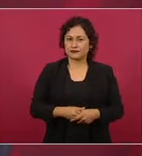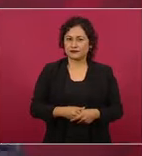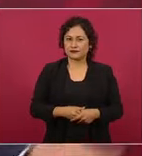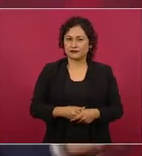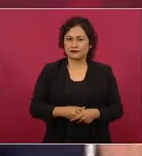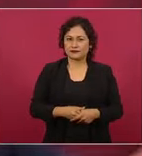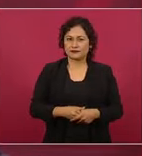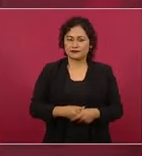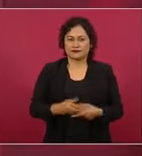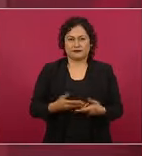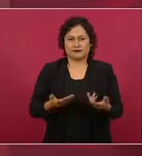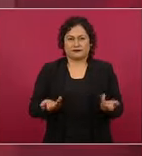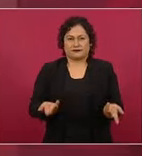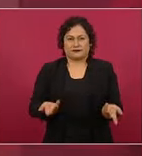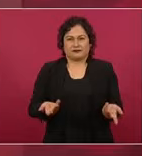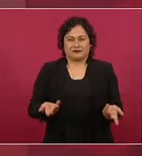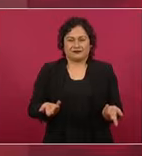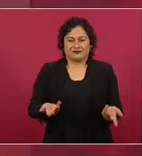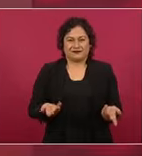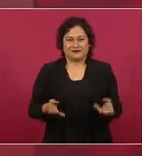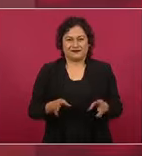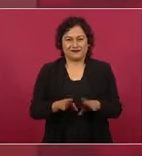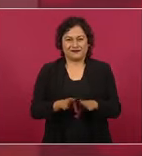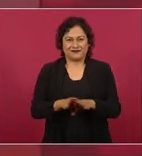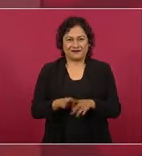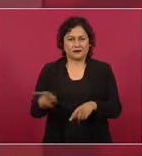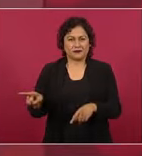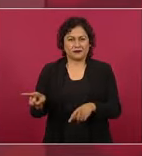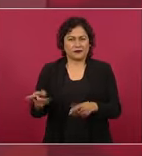No lo podía dejar pasar.